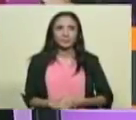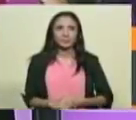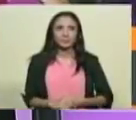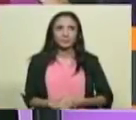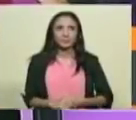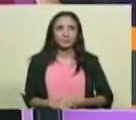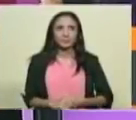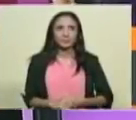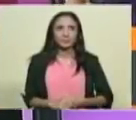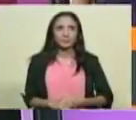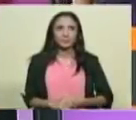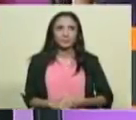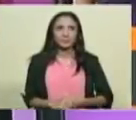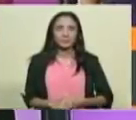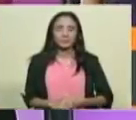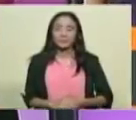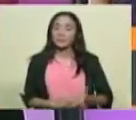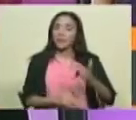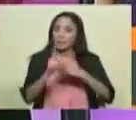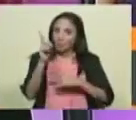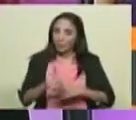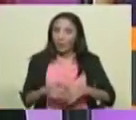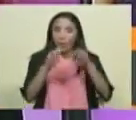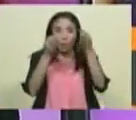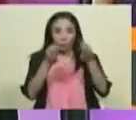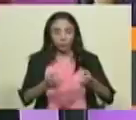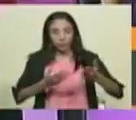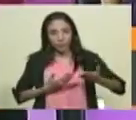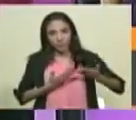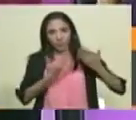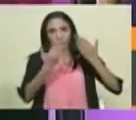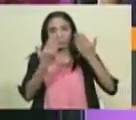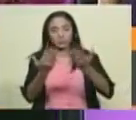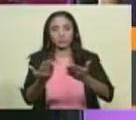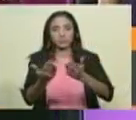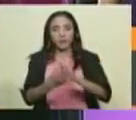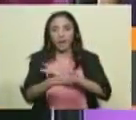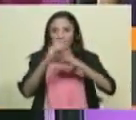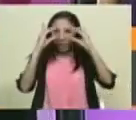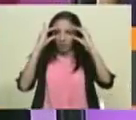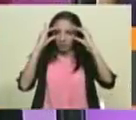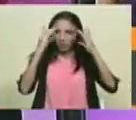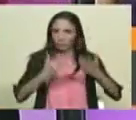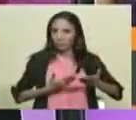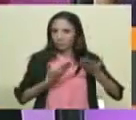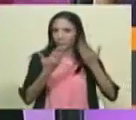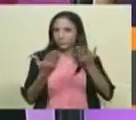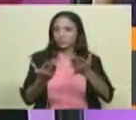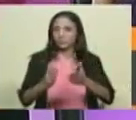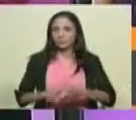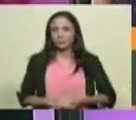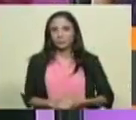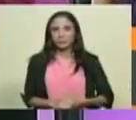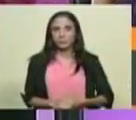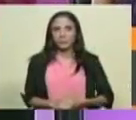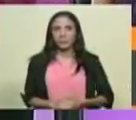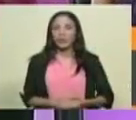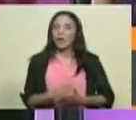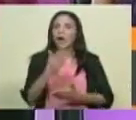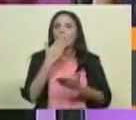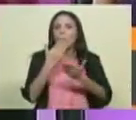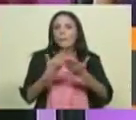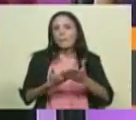Y quiero también entregar oficialmente, presidenta Delcy Rodríguez, quiero entregar la